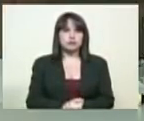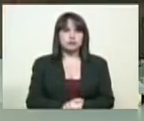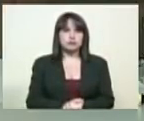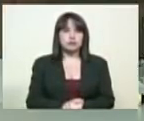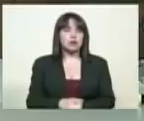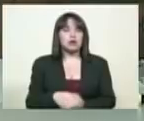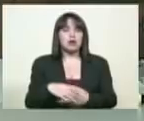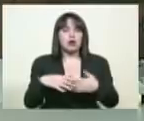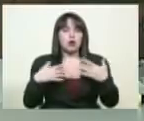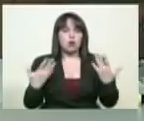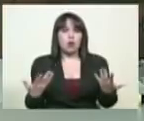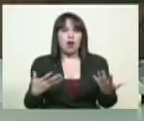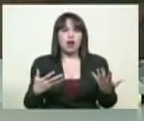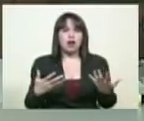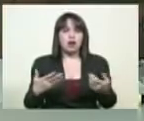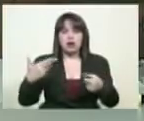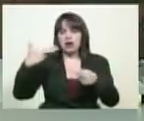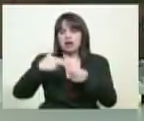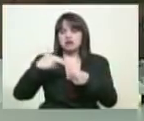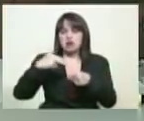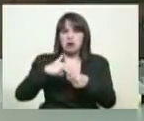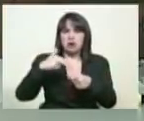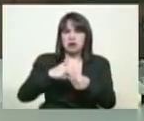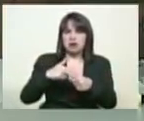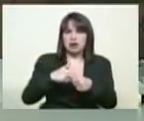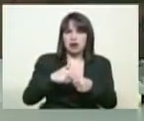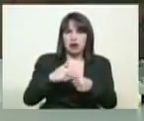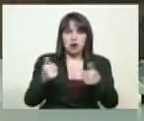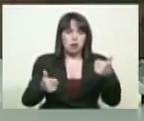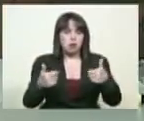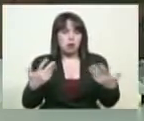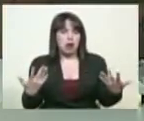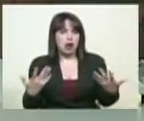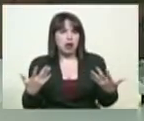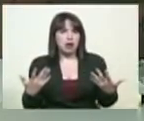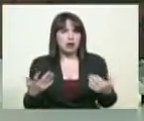producto consumen gasolina para acá gasolina para allá